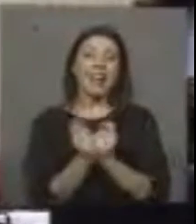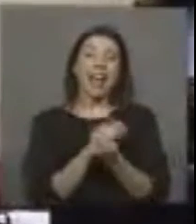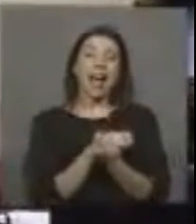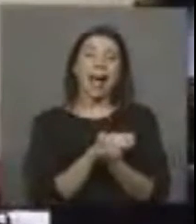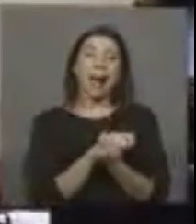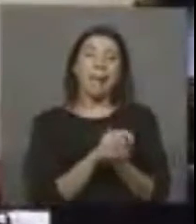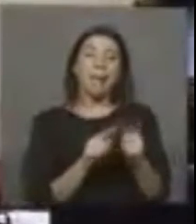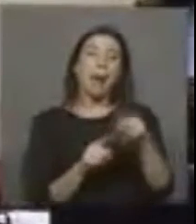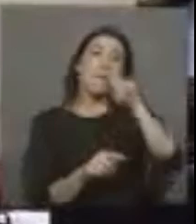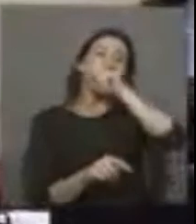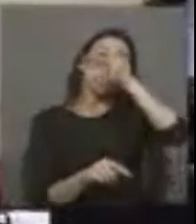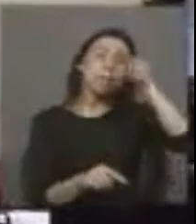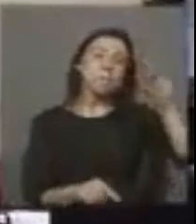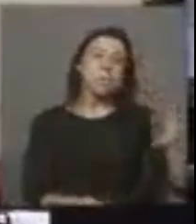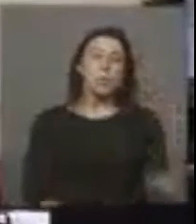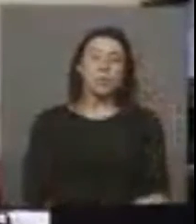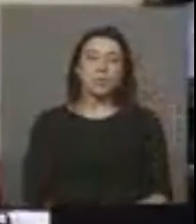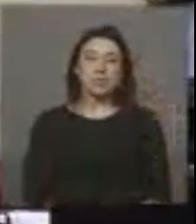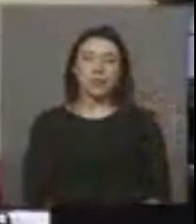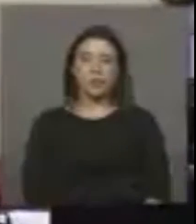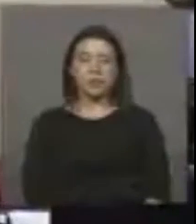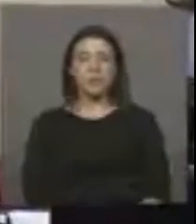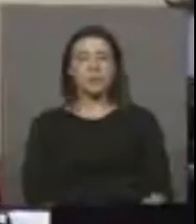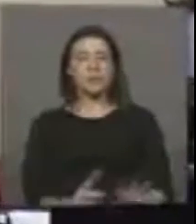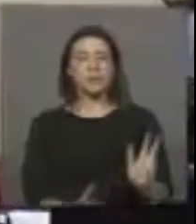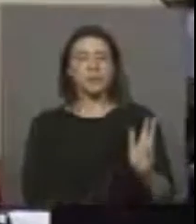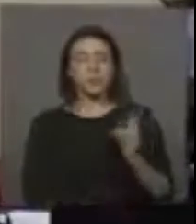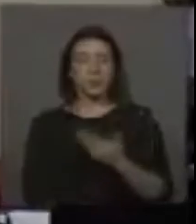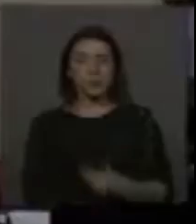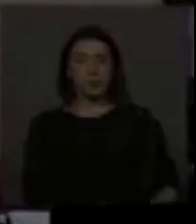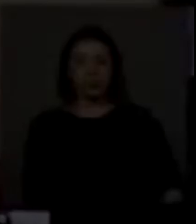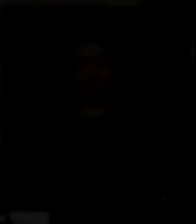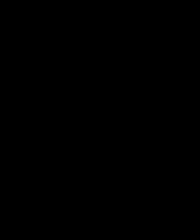eso en un museo regional. He dicho, presidente. Gracias, diputado.